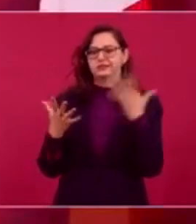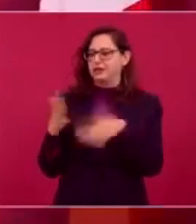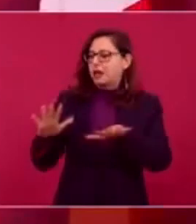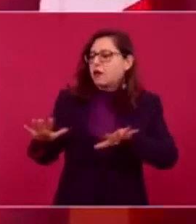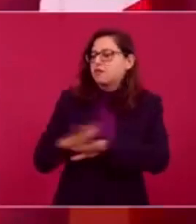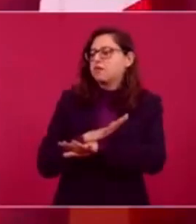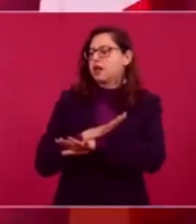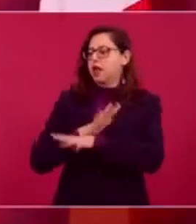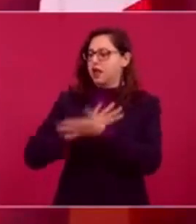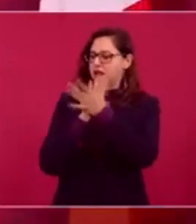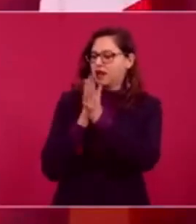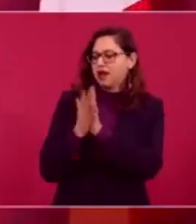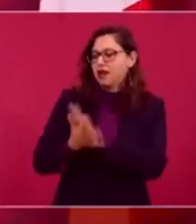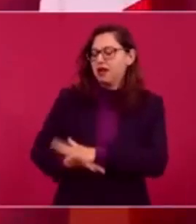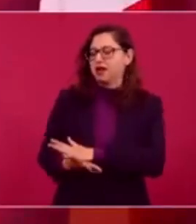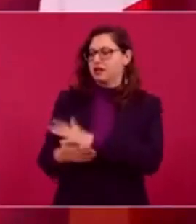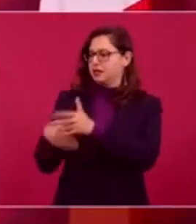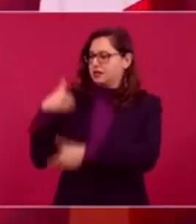reformar, transformar,